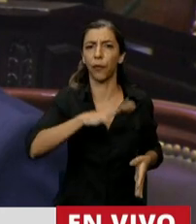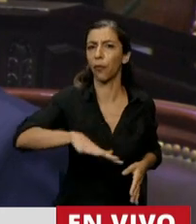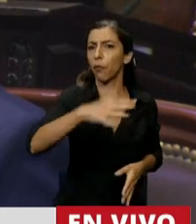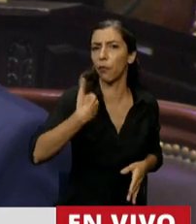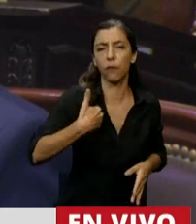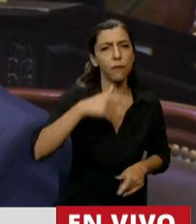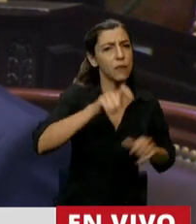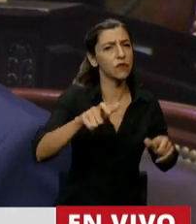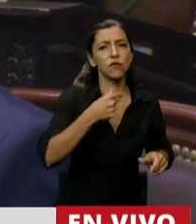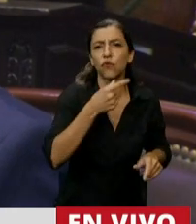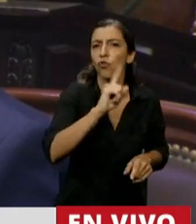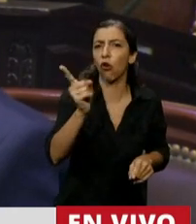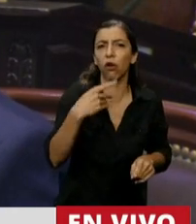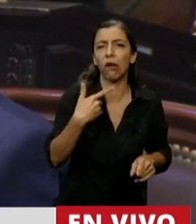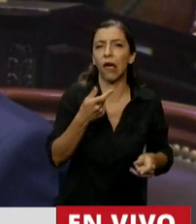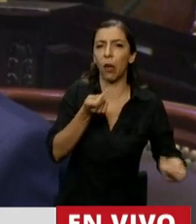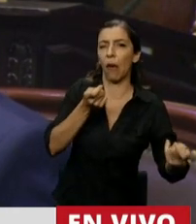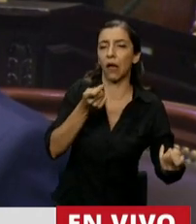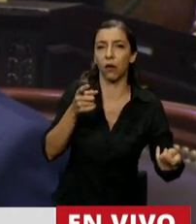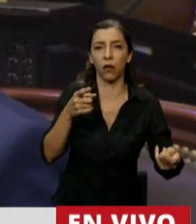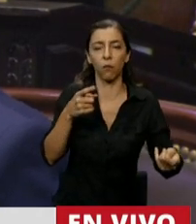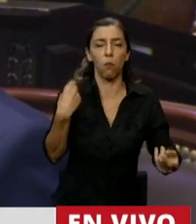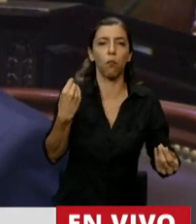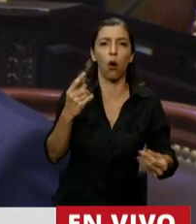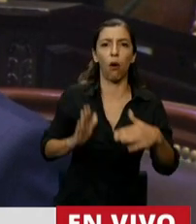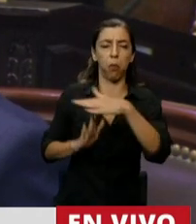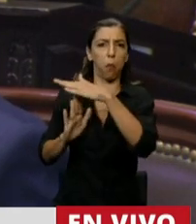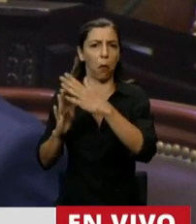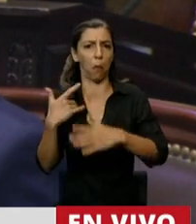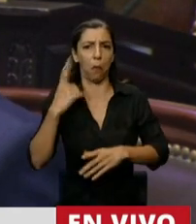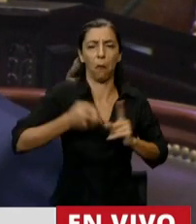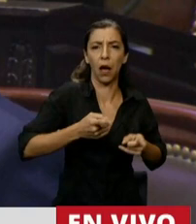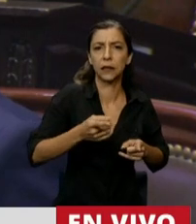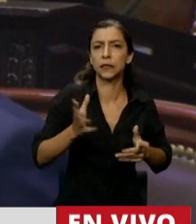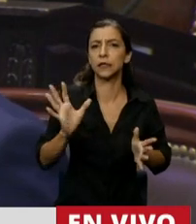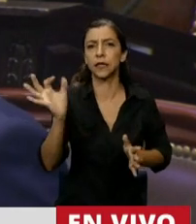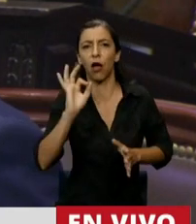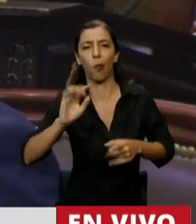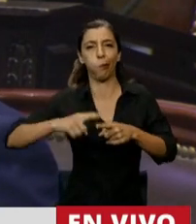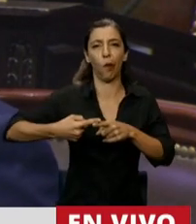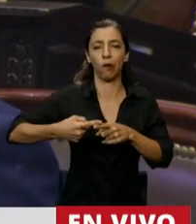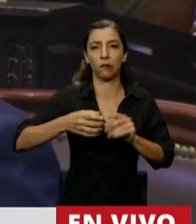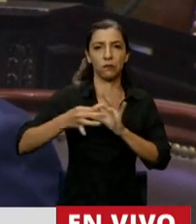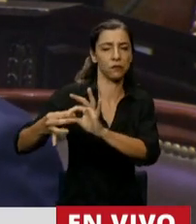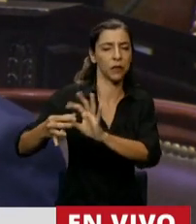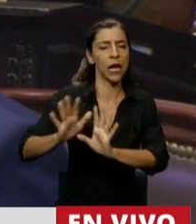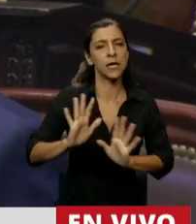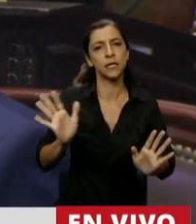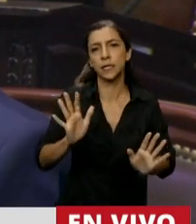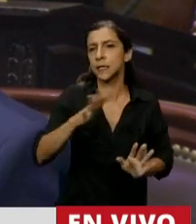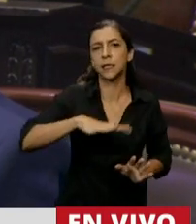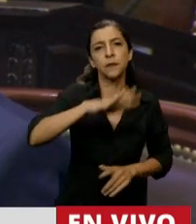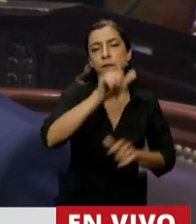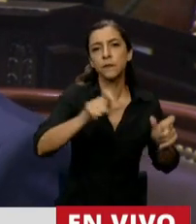manipulado por cuestiones subalternas o ganancias coyunturales políticas. No